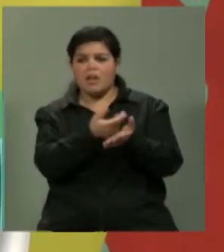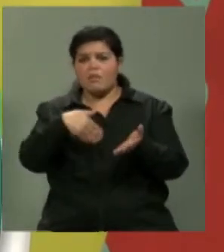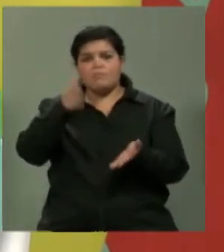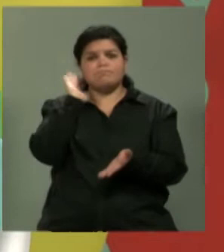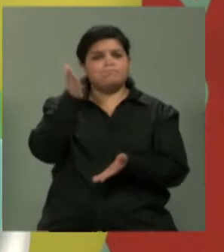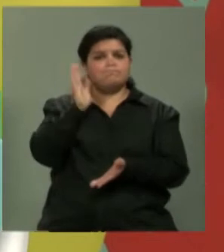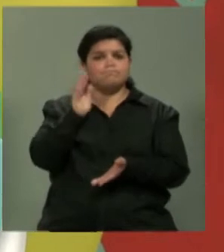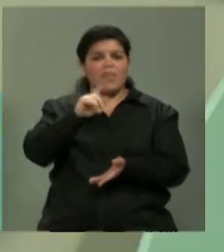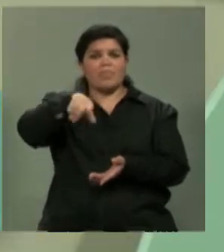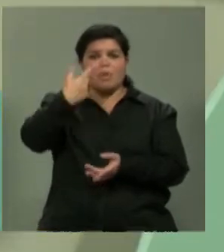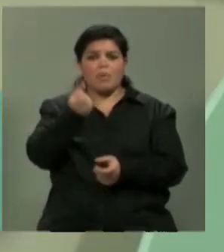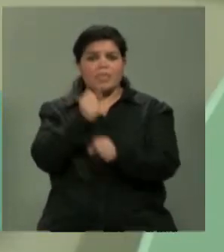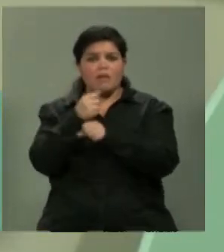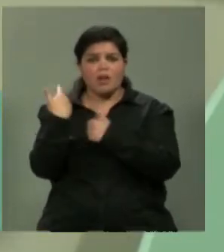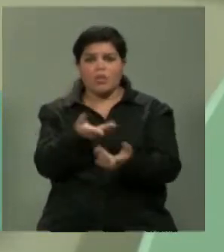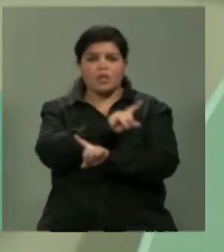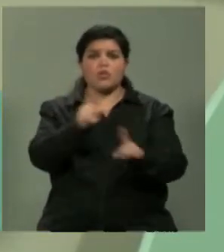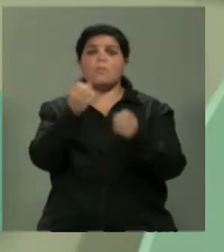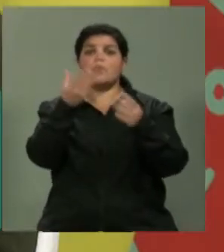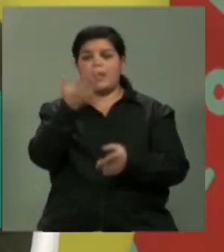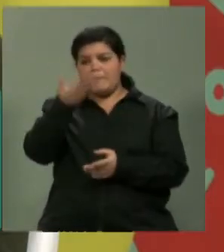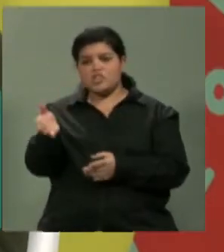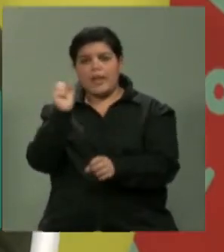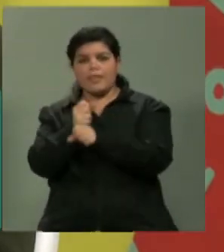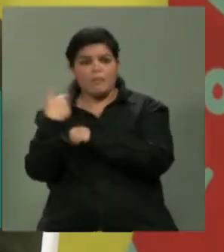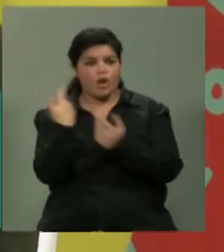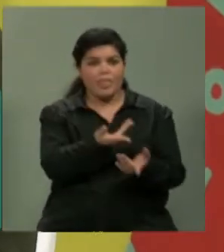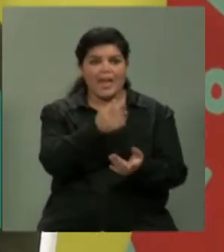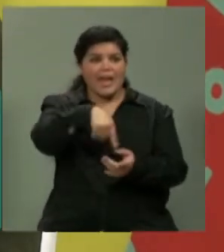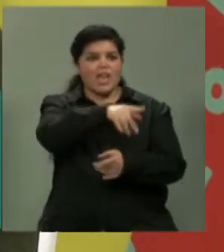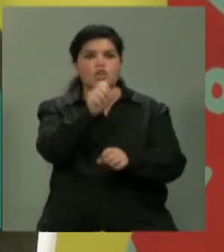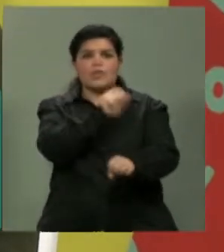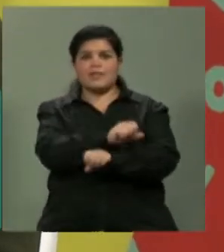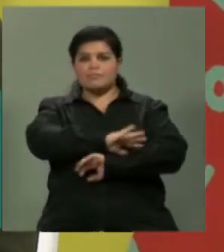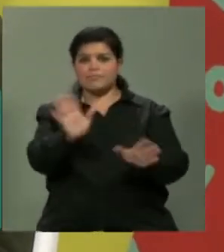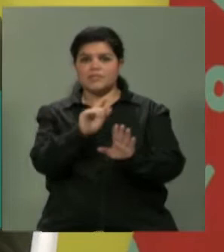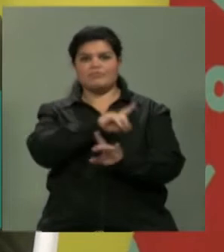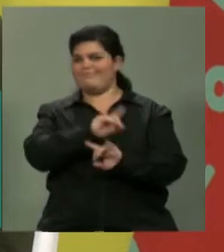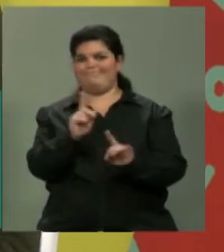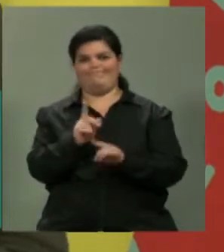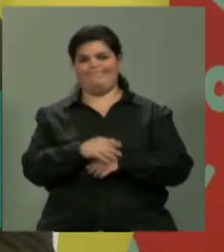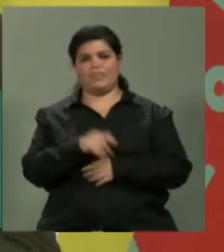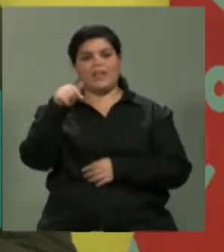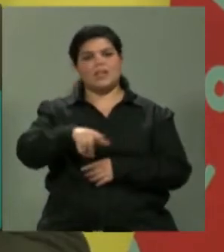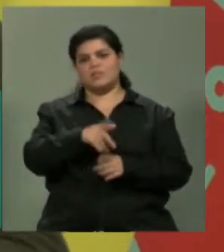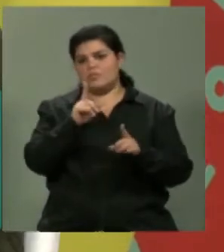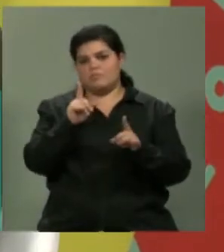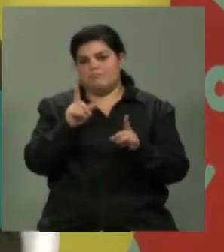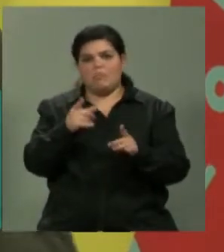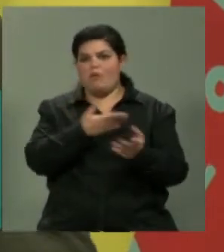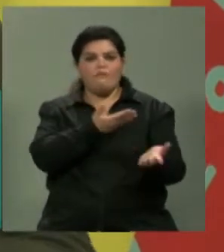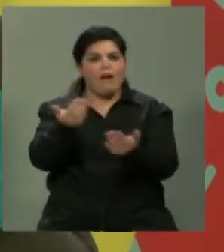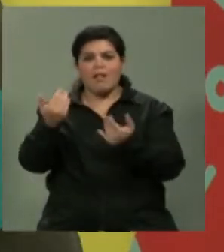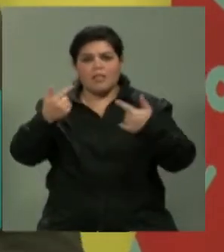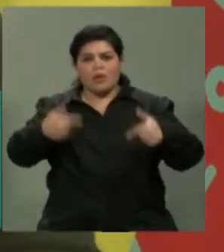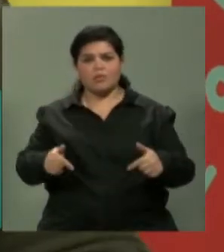de eso no le van a dar trabajo, porque la gente no le da trabajo, la gente que viene de salir de la cárcel. Entonces los estamos vulnerando por todos lados. O sea, el Estado no